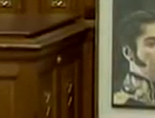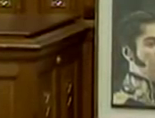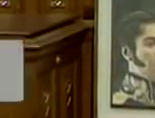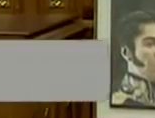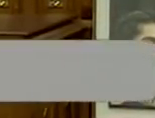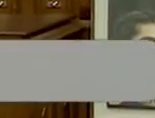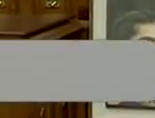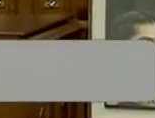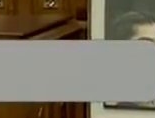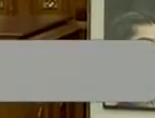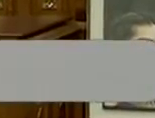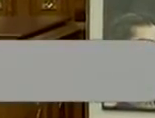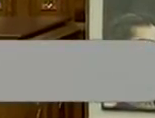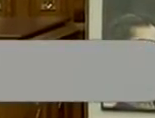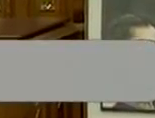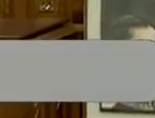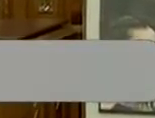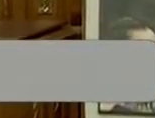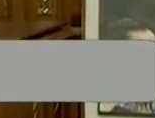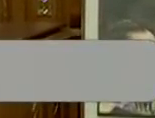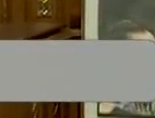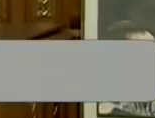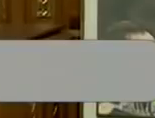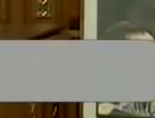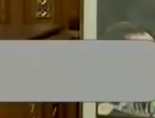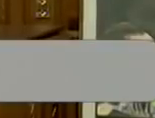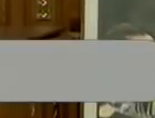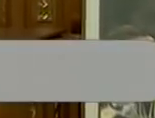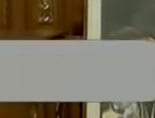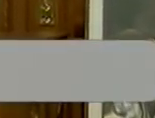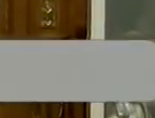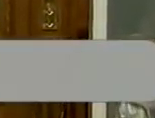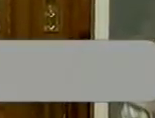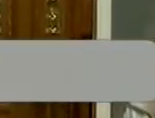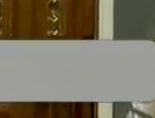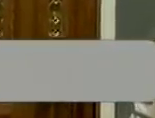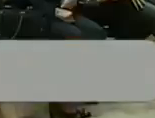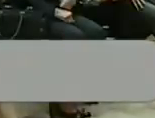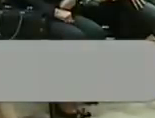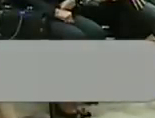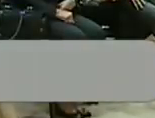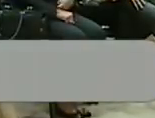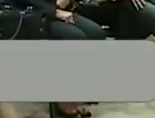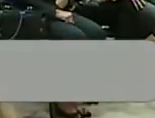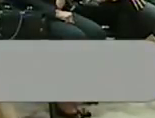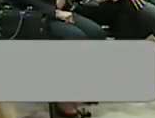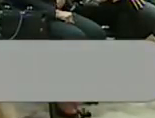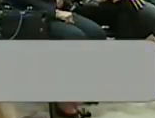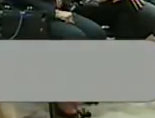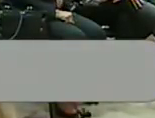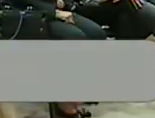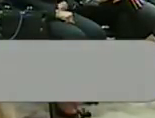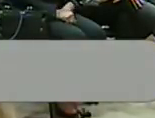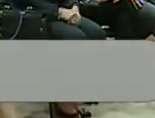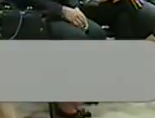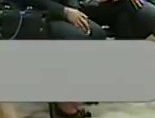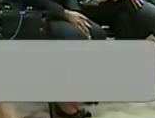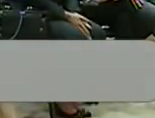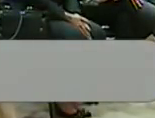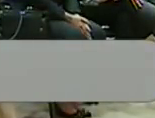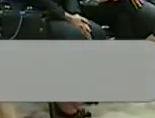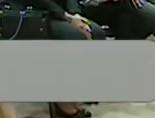Constituyente, Diosdado Cabello, es que convoca a todos los presidentes de comisiones a una reunión el jueves 21 de marzo del